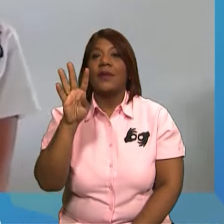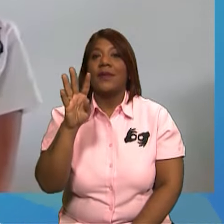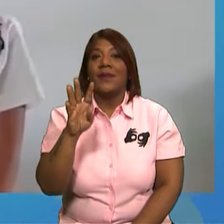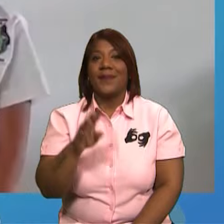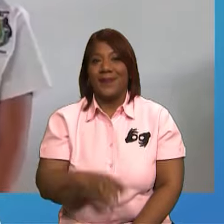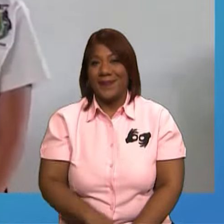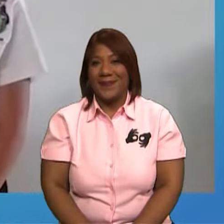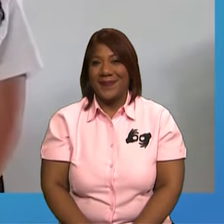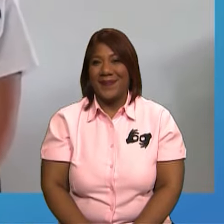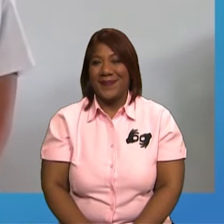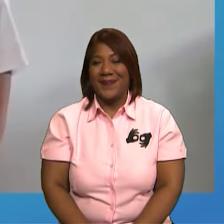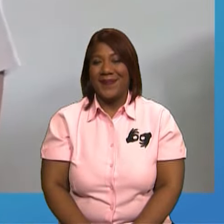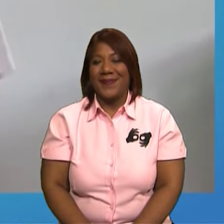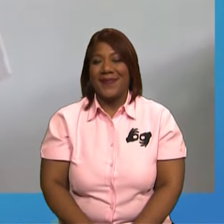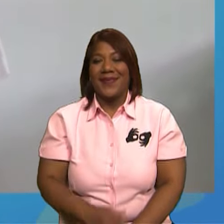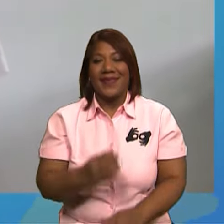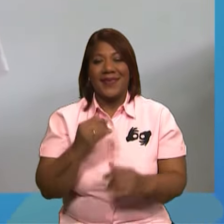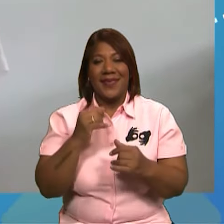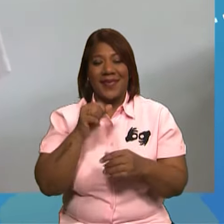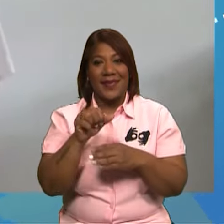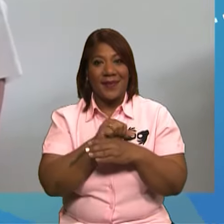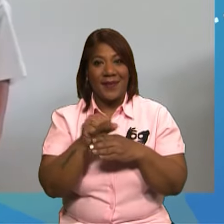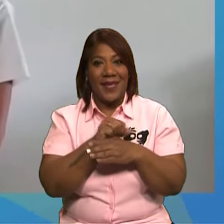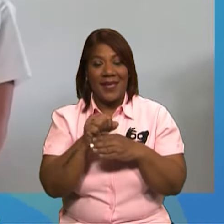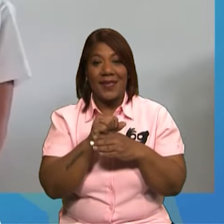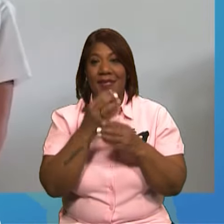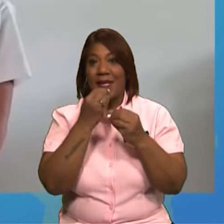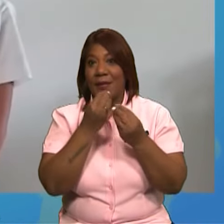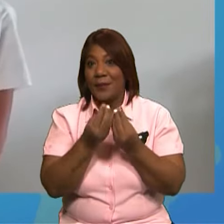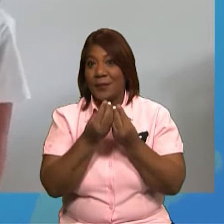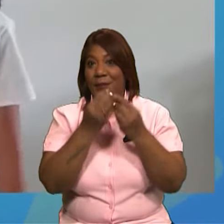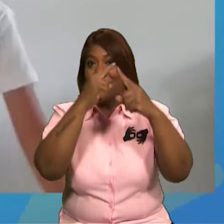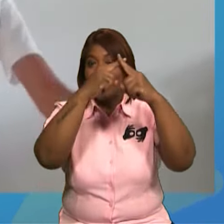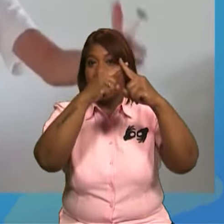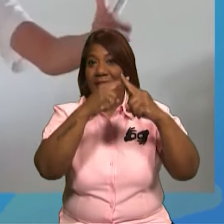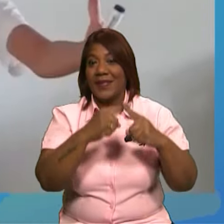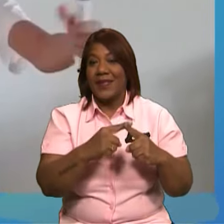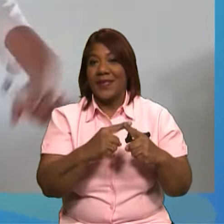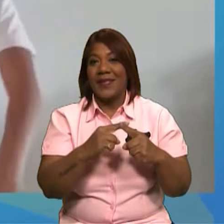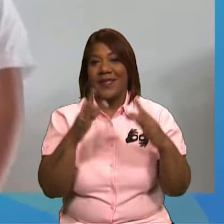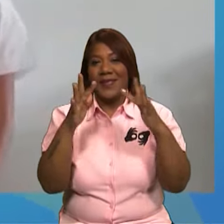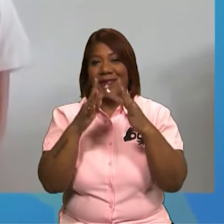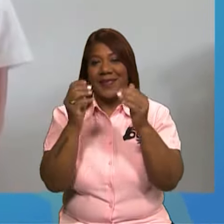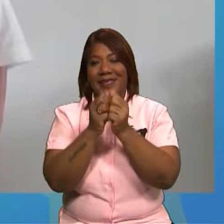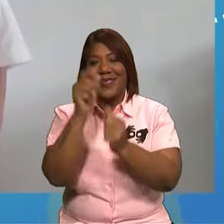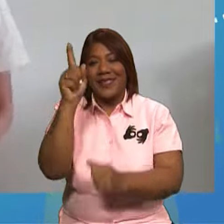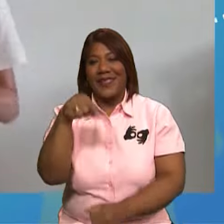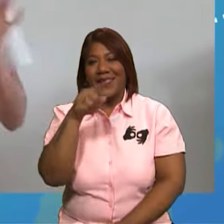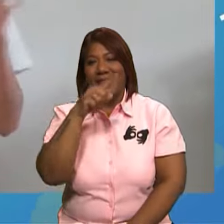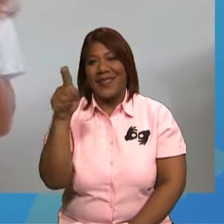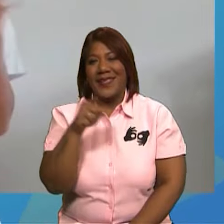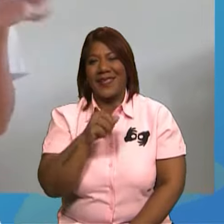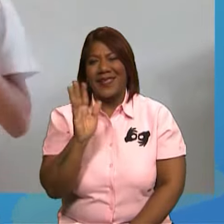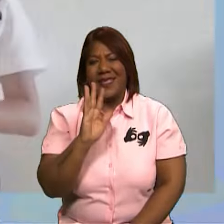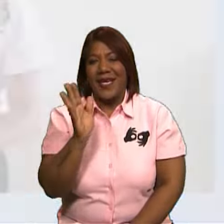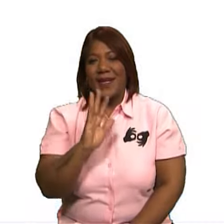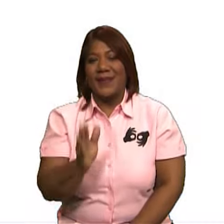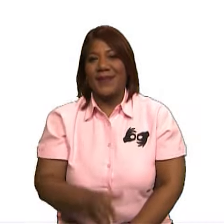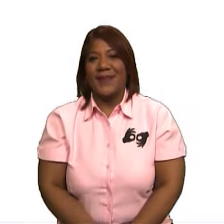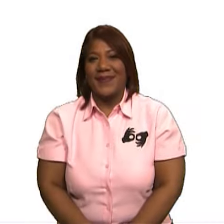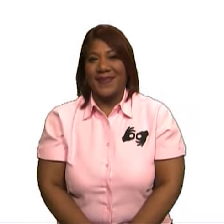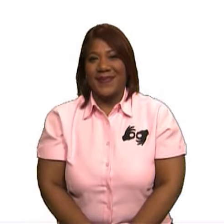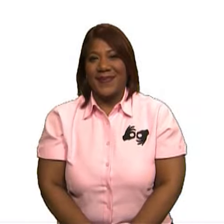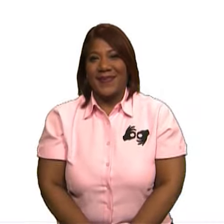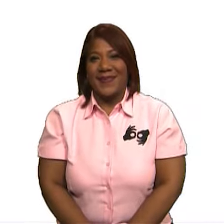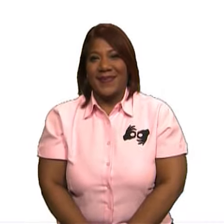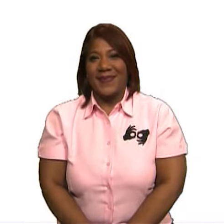82.534. Y eso es todo, amiguitos. Recuerden practicar las tablas de multiplicar y conéctate con la estrella. ¡Saludos!